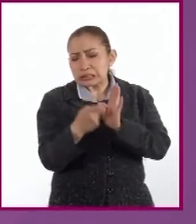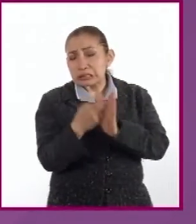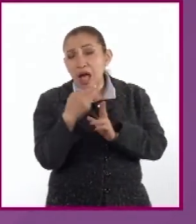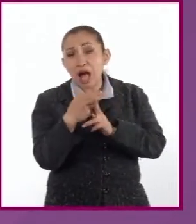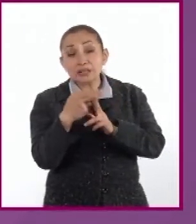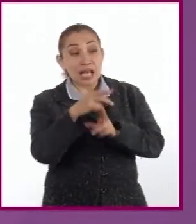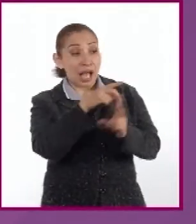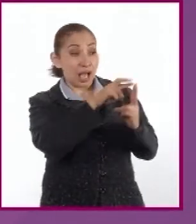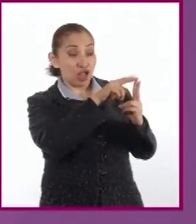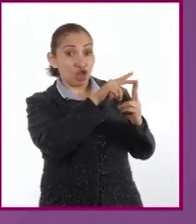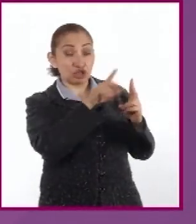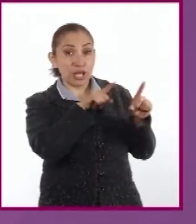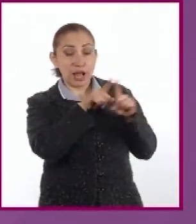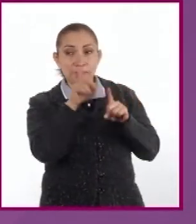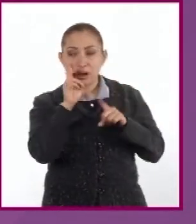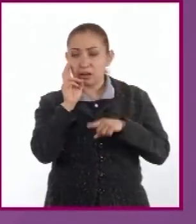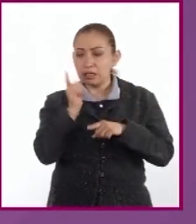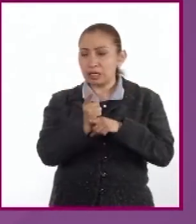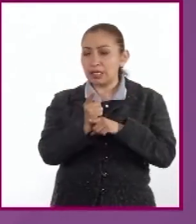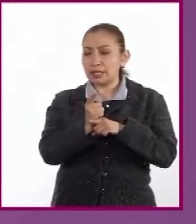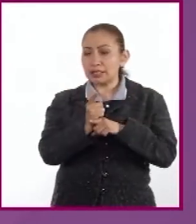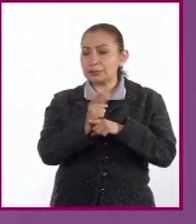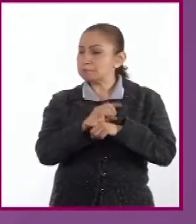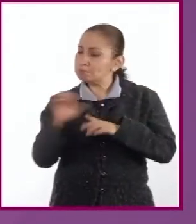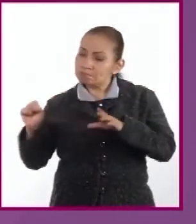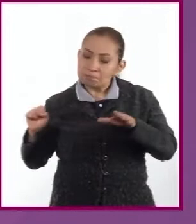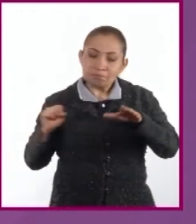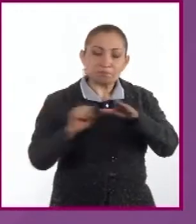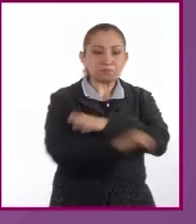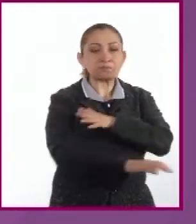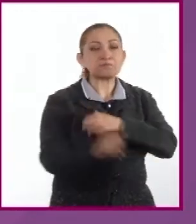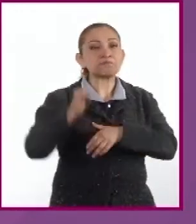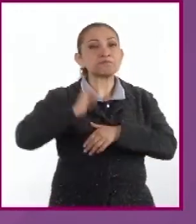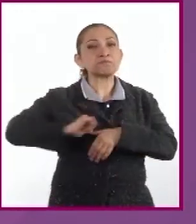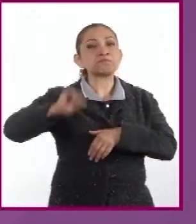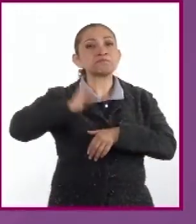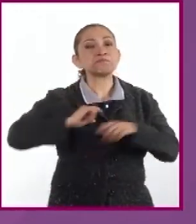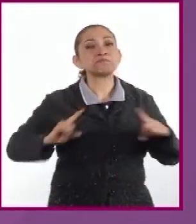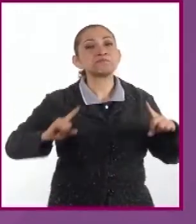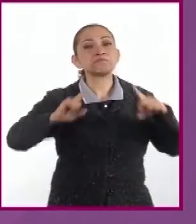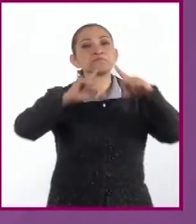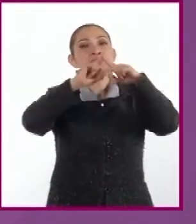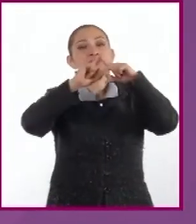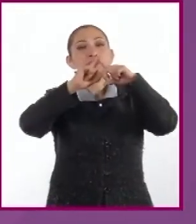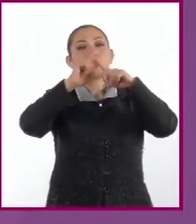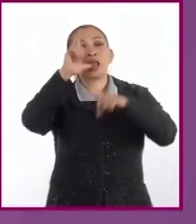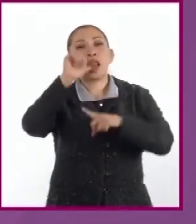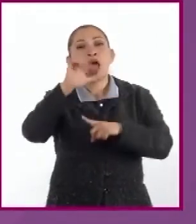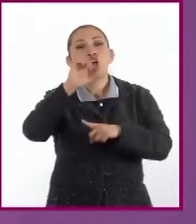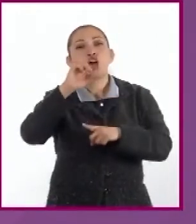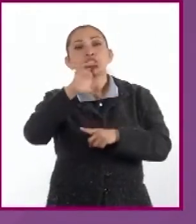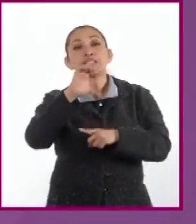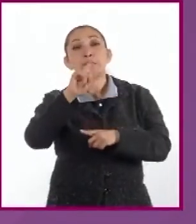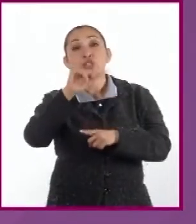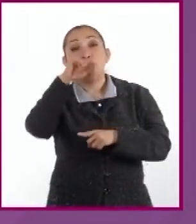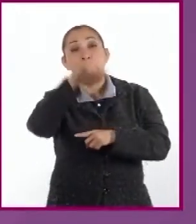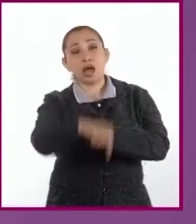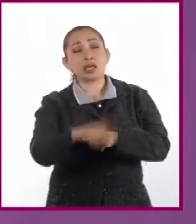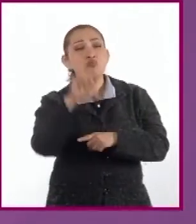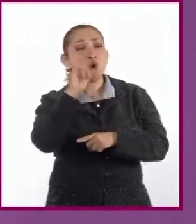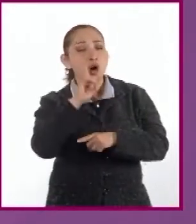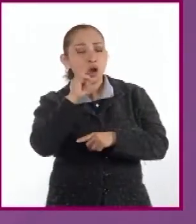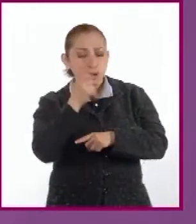sus hermanos decidieron enclaustrarla en el antiguo convento de la Concepción, donde se la